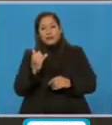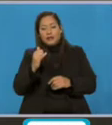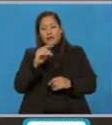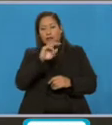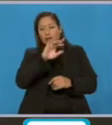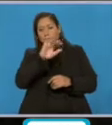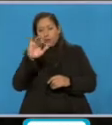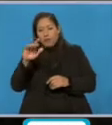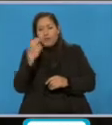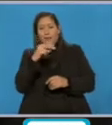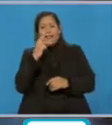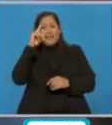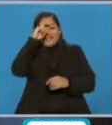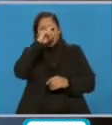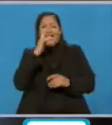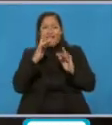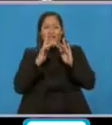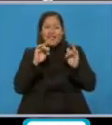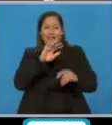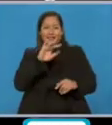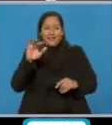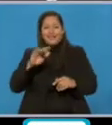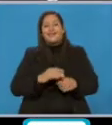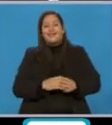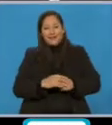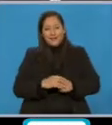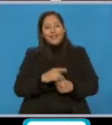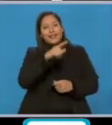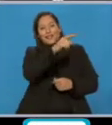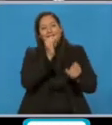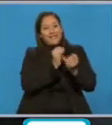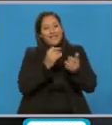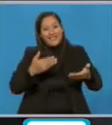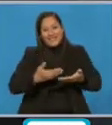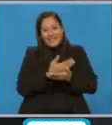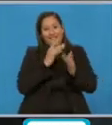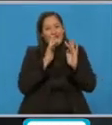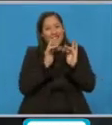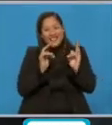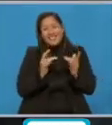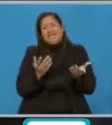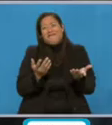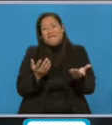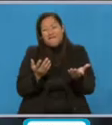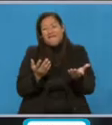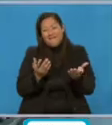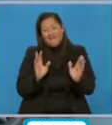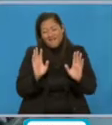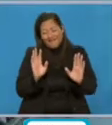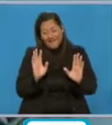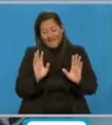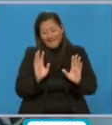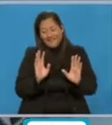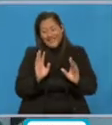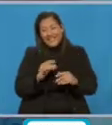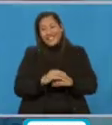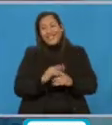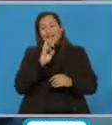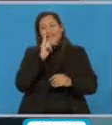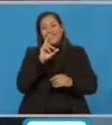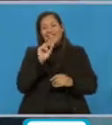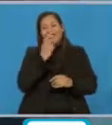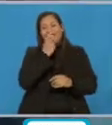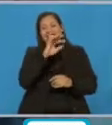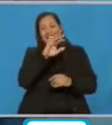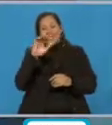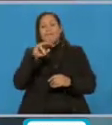un nombre muy complicado. ¿Y tú para ti que eres francesa? Tú lo Sí, dices muy no. bien. Qué bueno que no lo dijimos nosotros. Exacto.